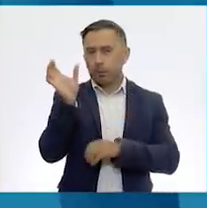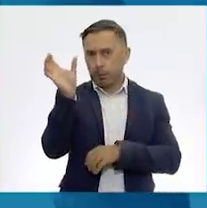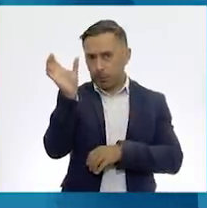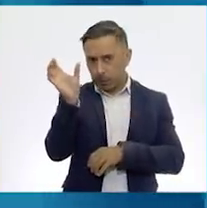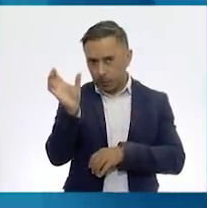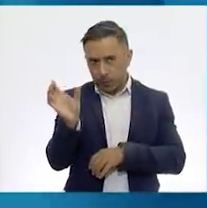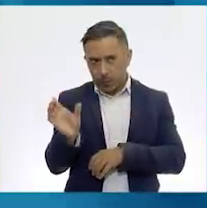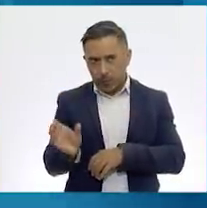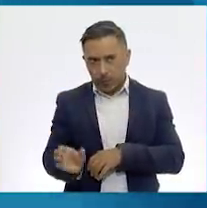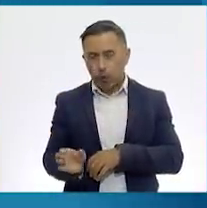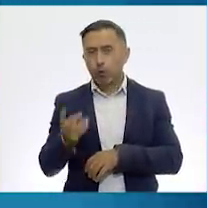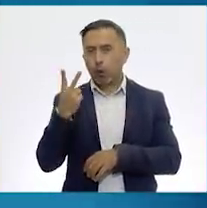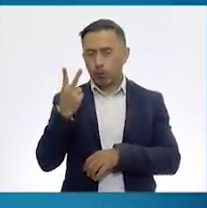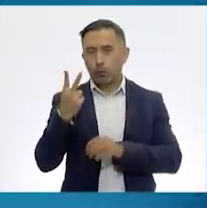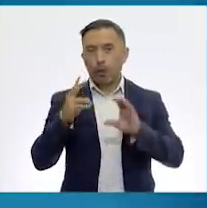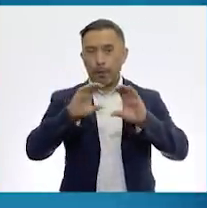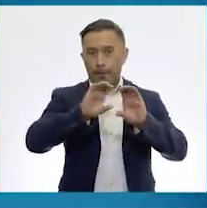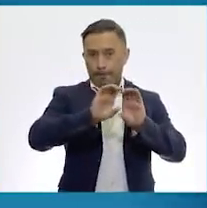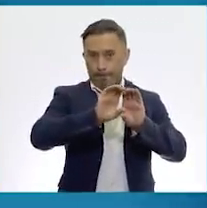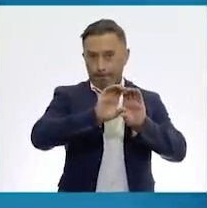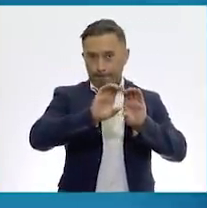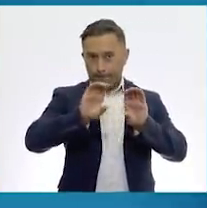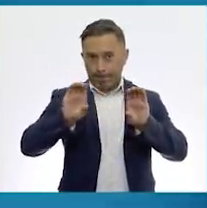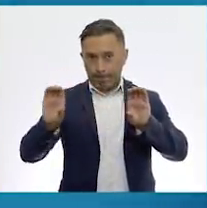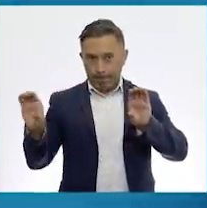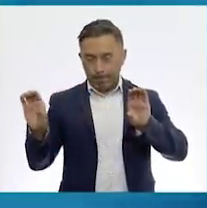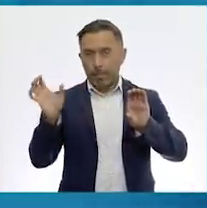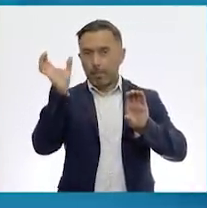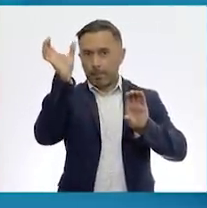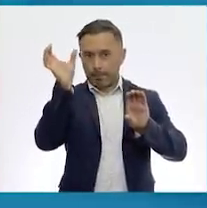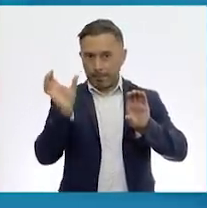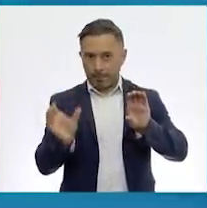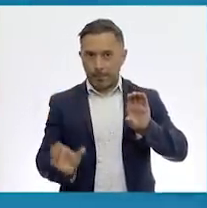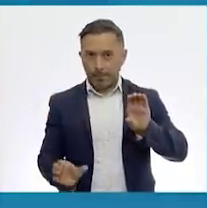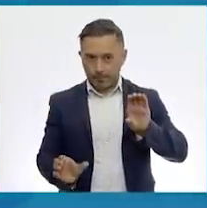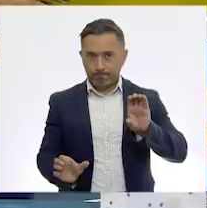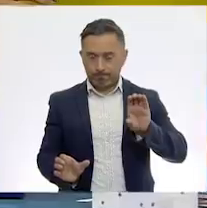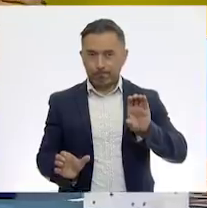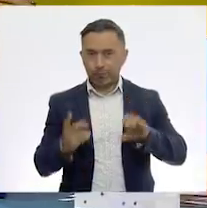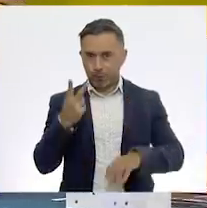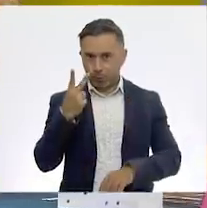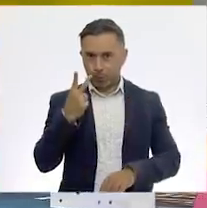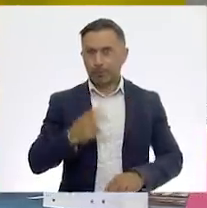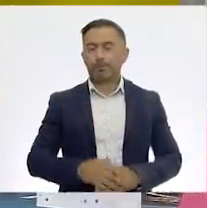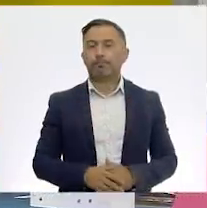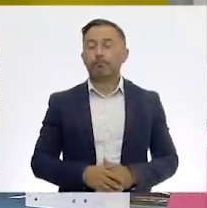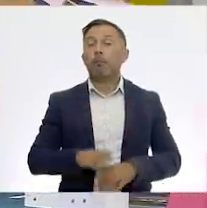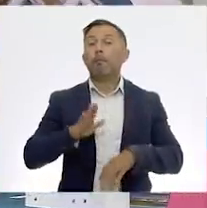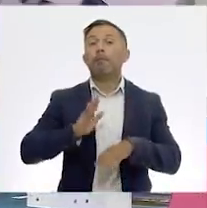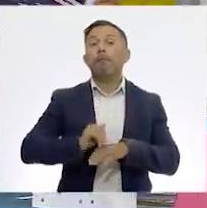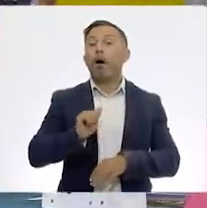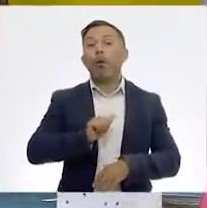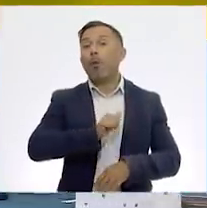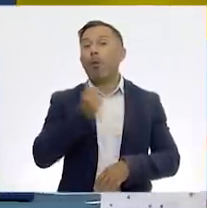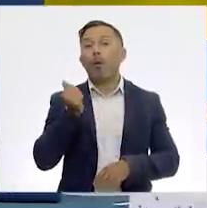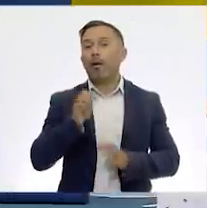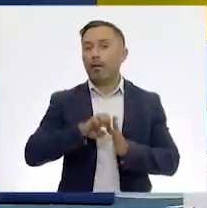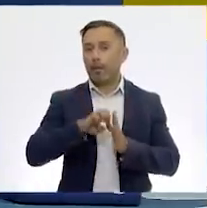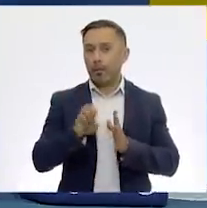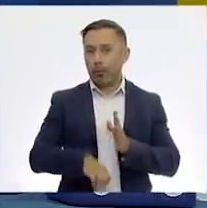encontrados, uno en posición vertical y uno en posición horizontal. Después tenemos otro ejemplo,